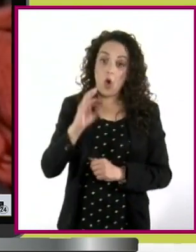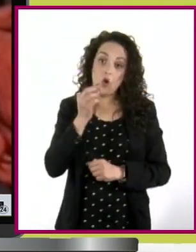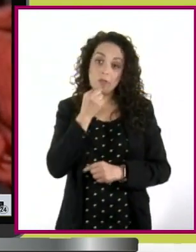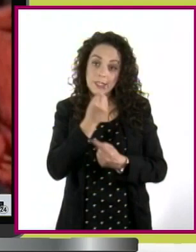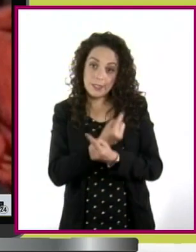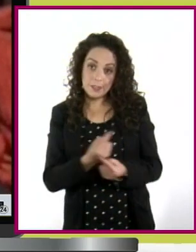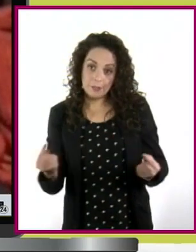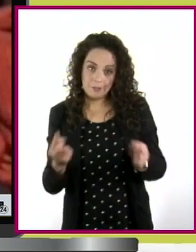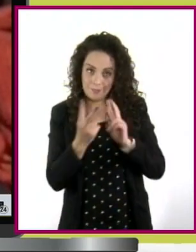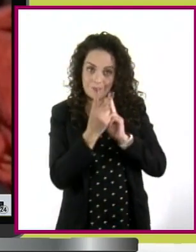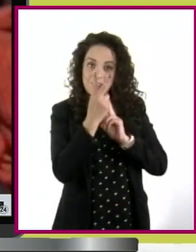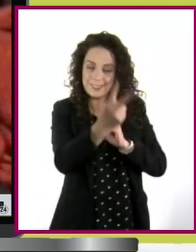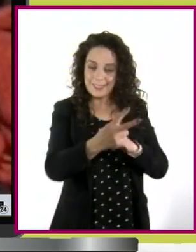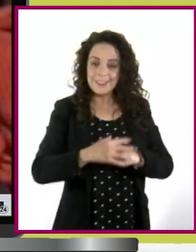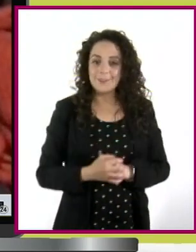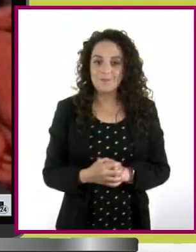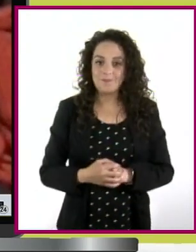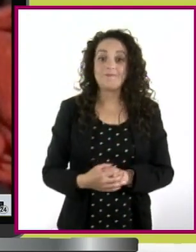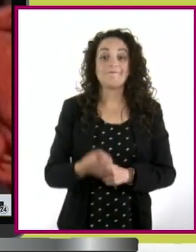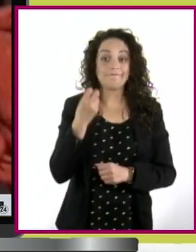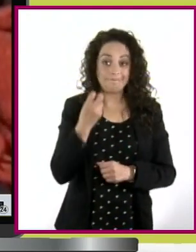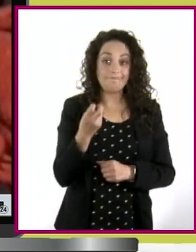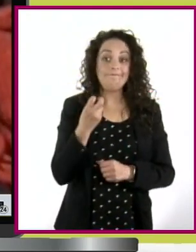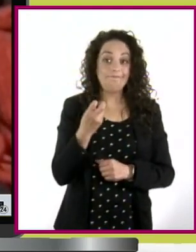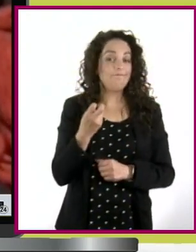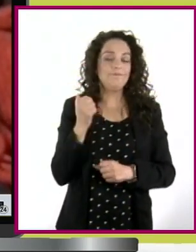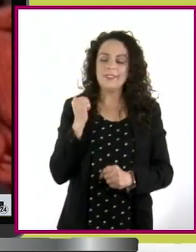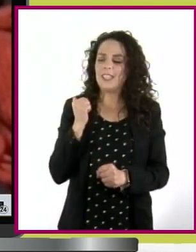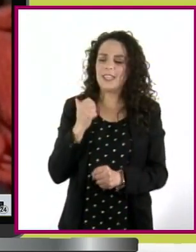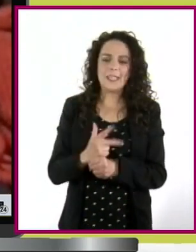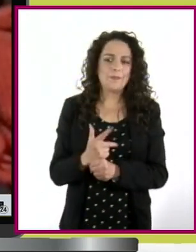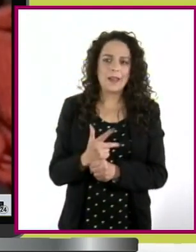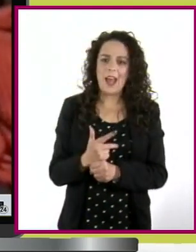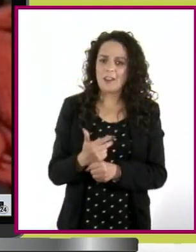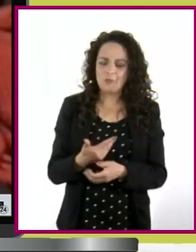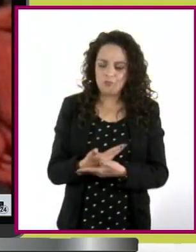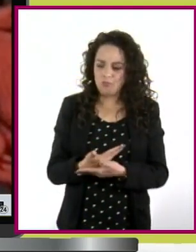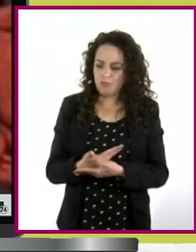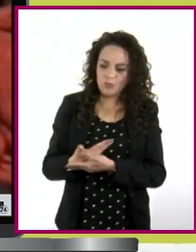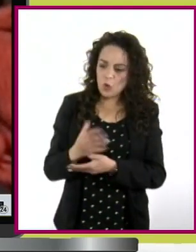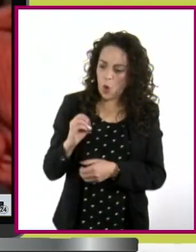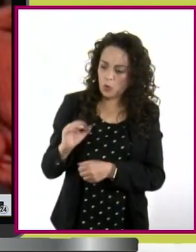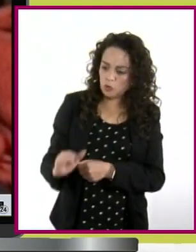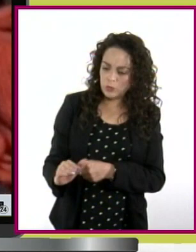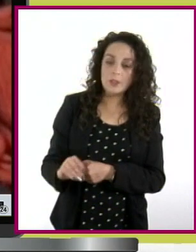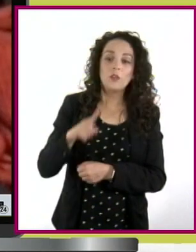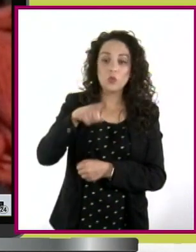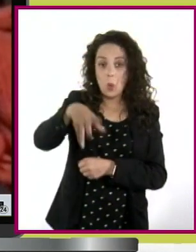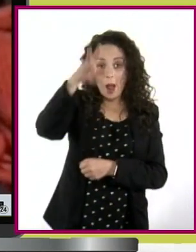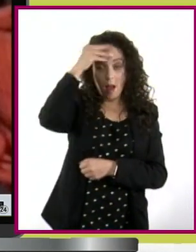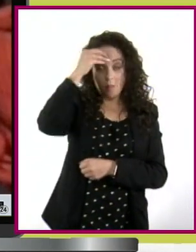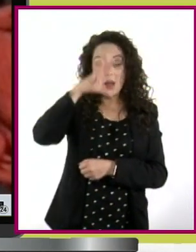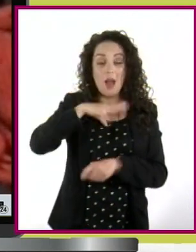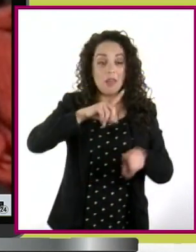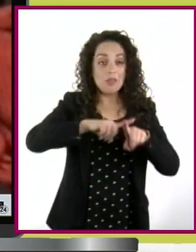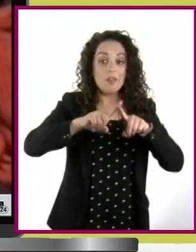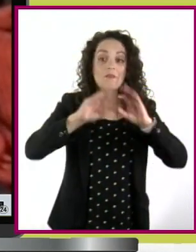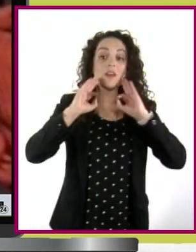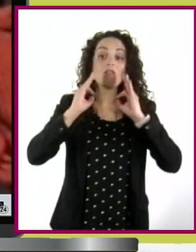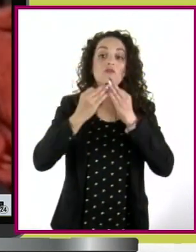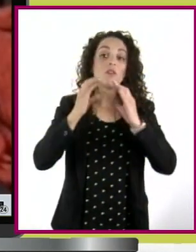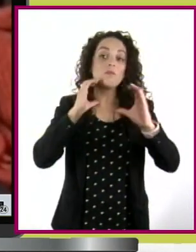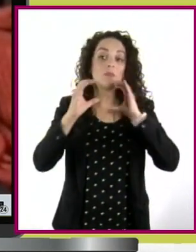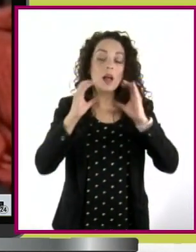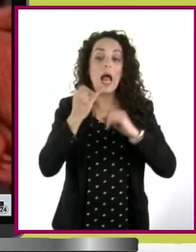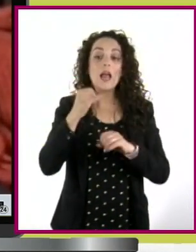niños. Entonces, muy temprano aprendes que hay distintas formas de comunicarte y distintas formas de pedir